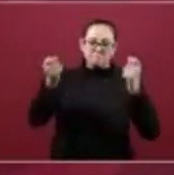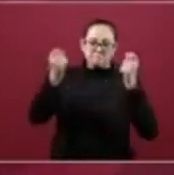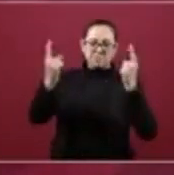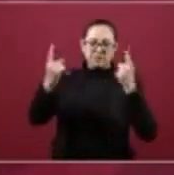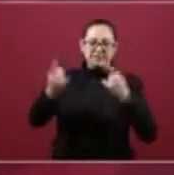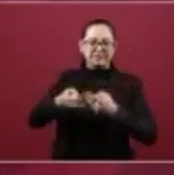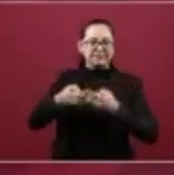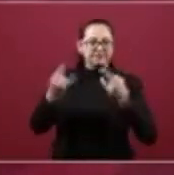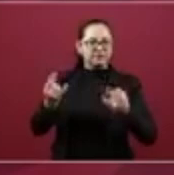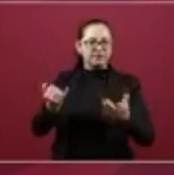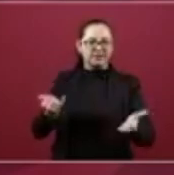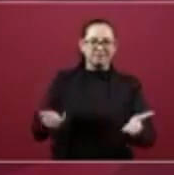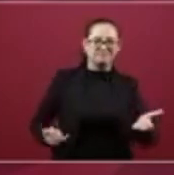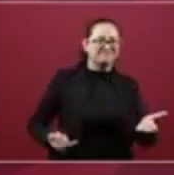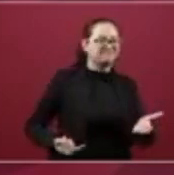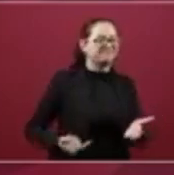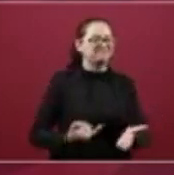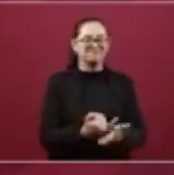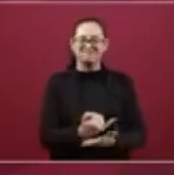benéfica,